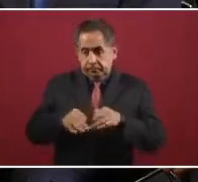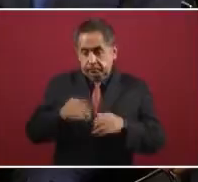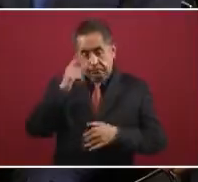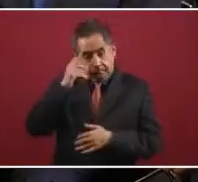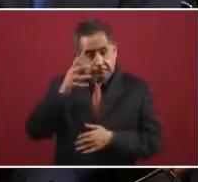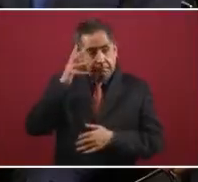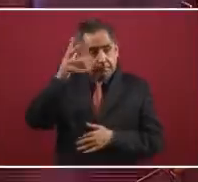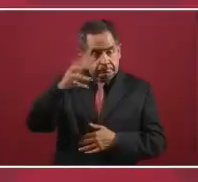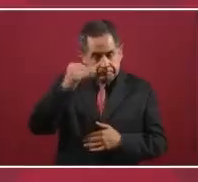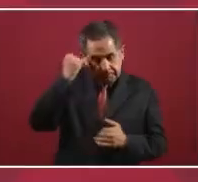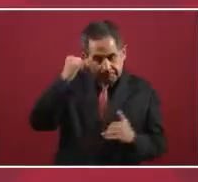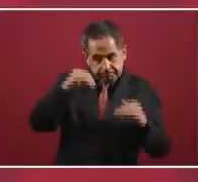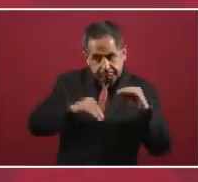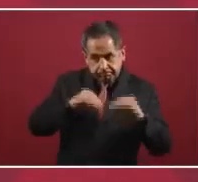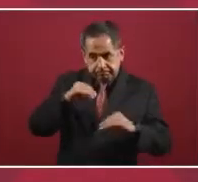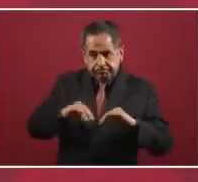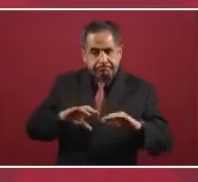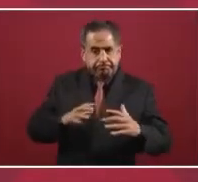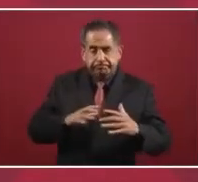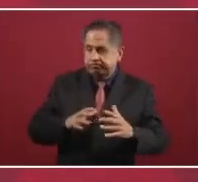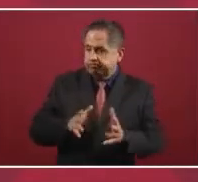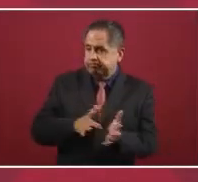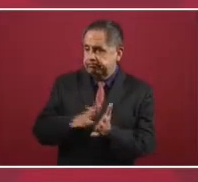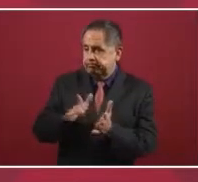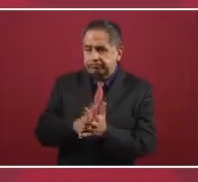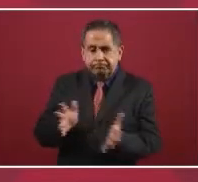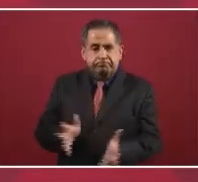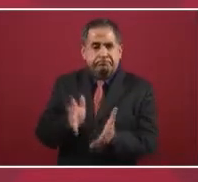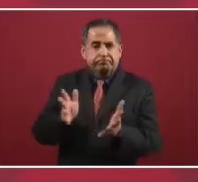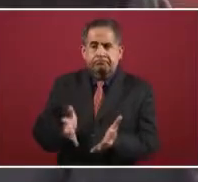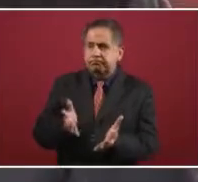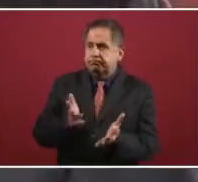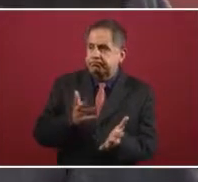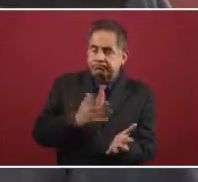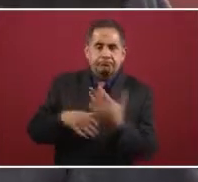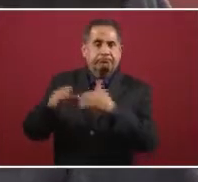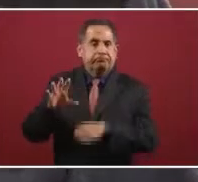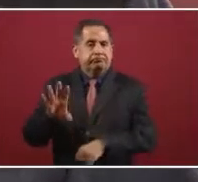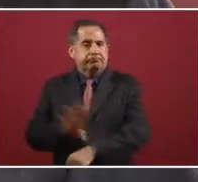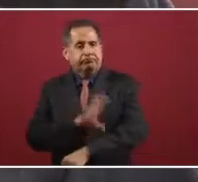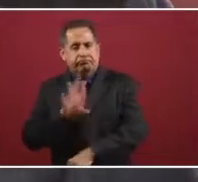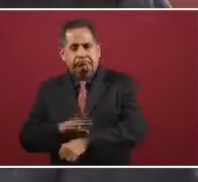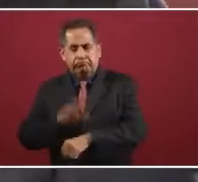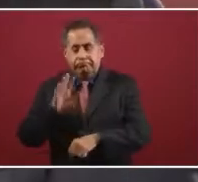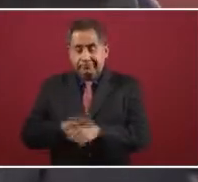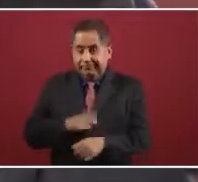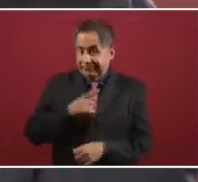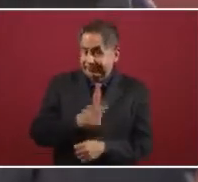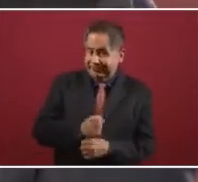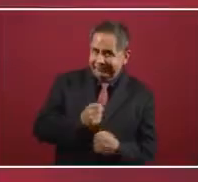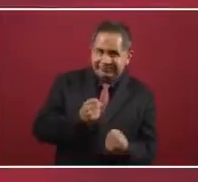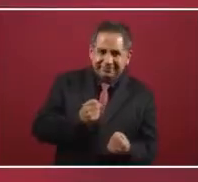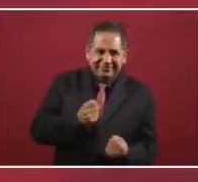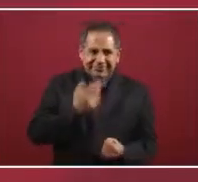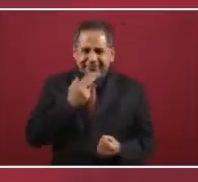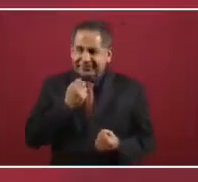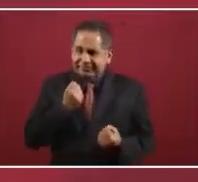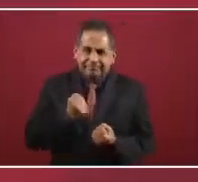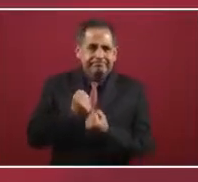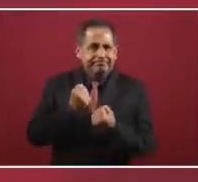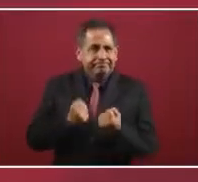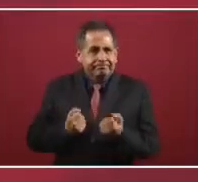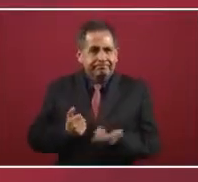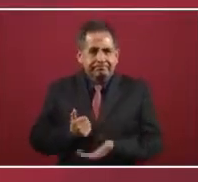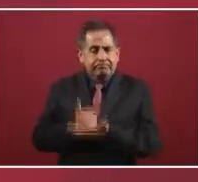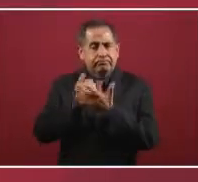desarrollar el sector energético, que debe ser palanca del desarrollo